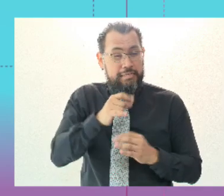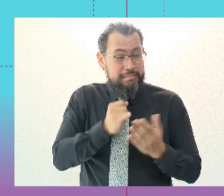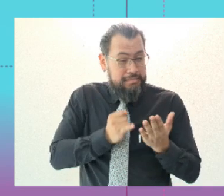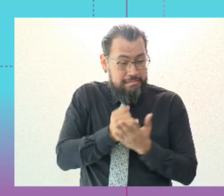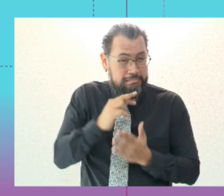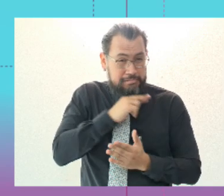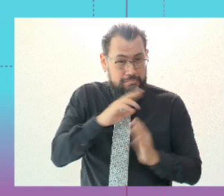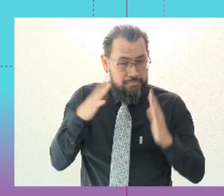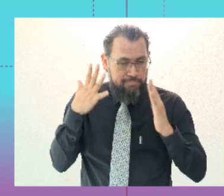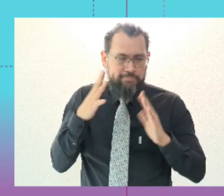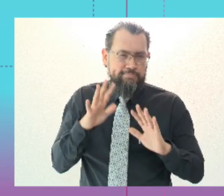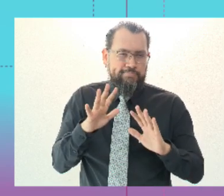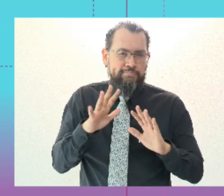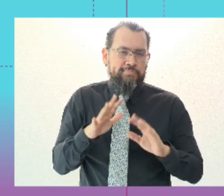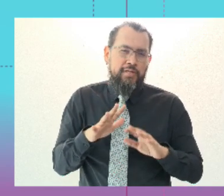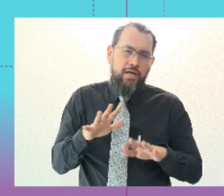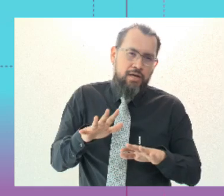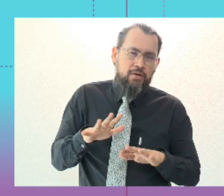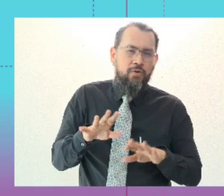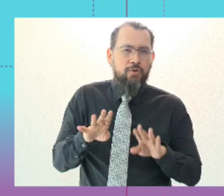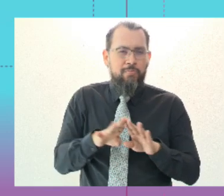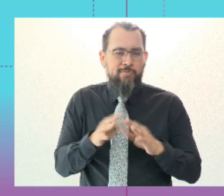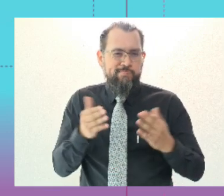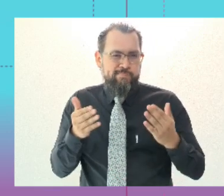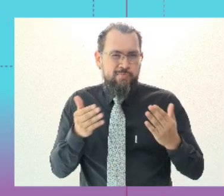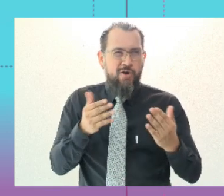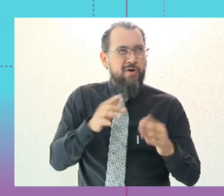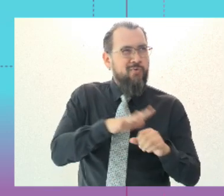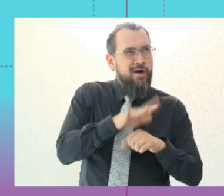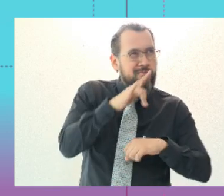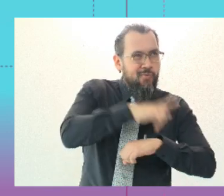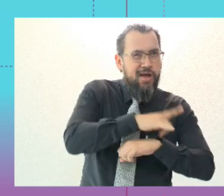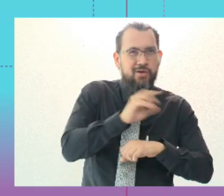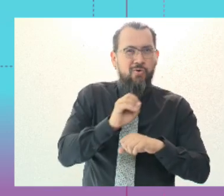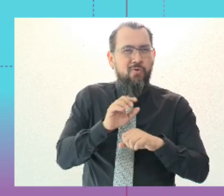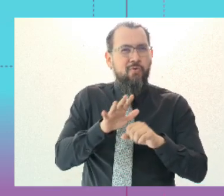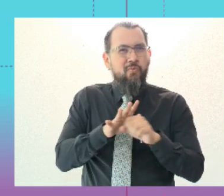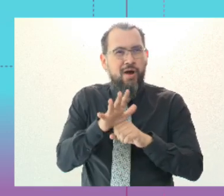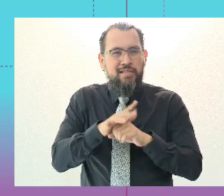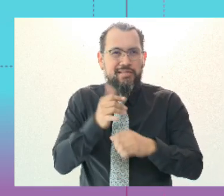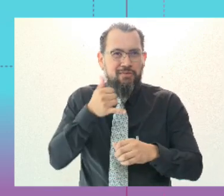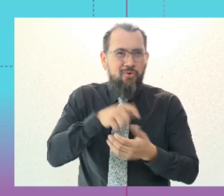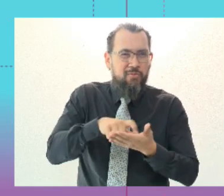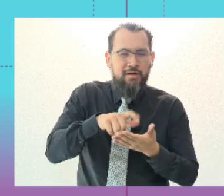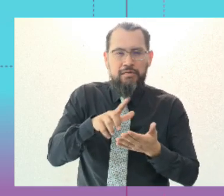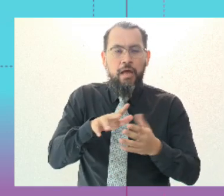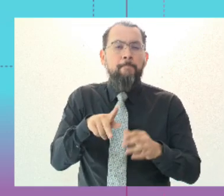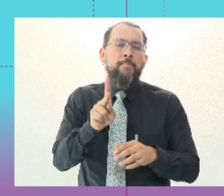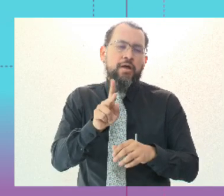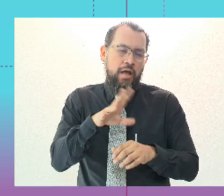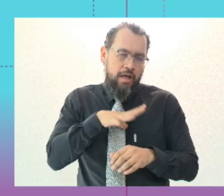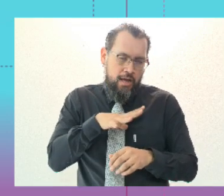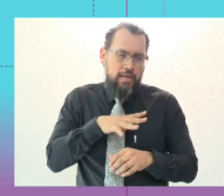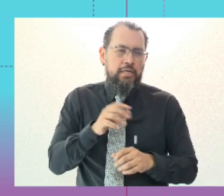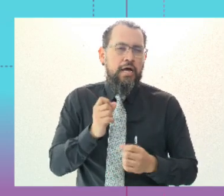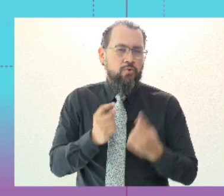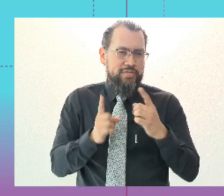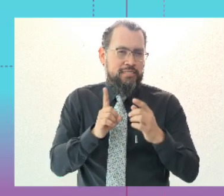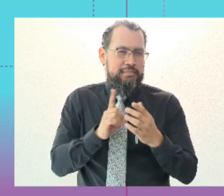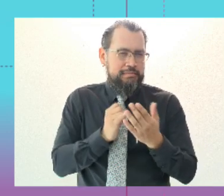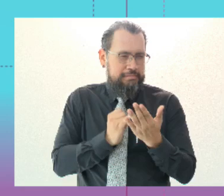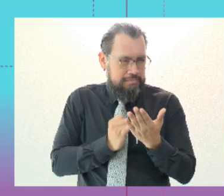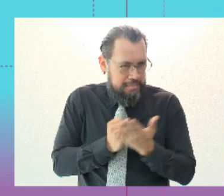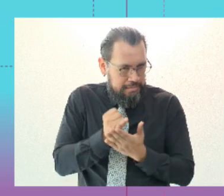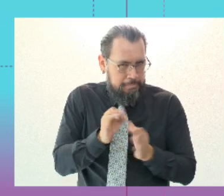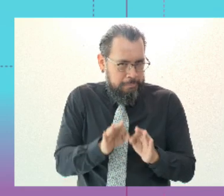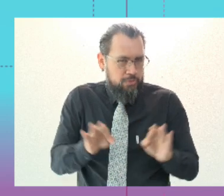inmediata. No tomo este vuelo, no tomo este vuelo, compro este teléfono. Pero yo creo que las decisiones importantes tenemos que acobijarlas